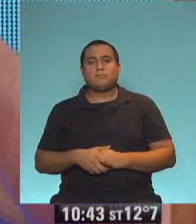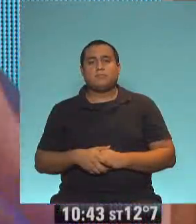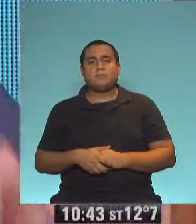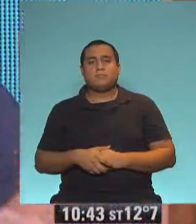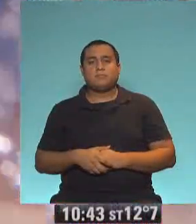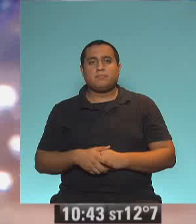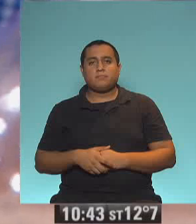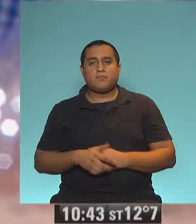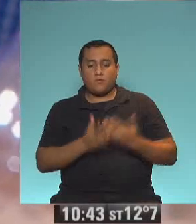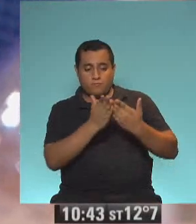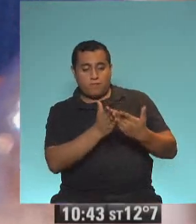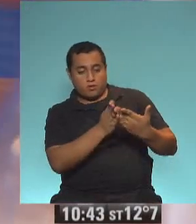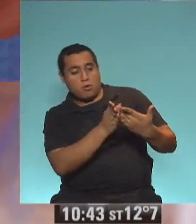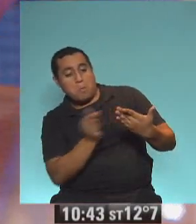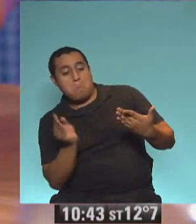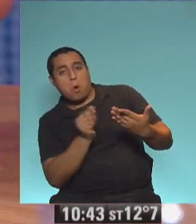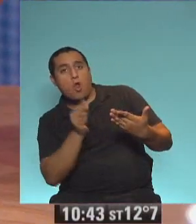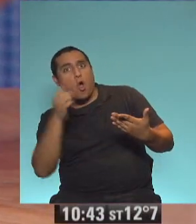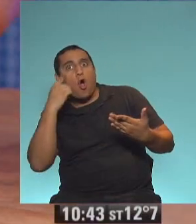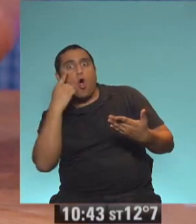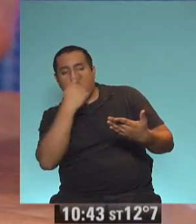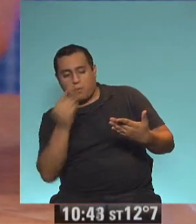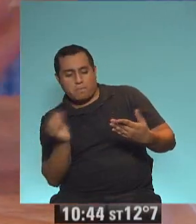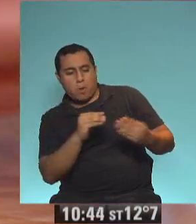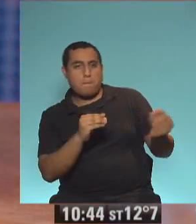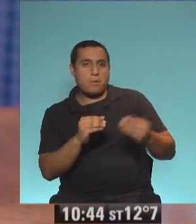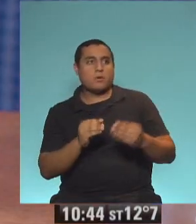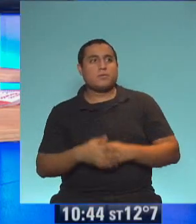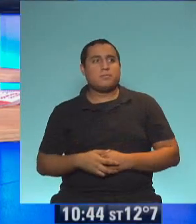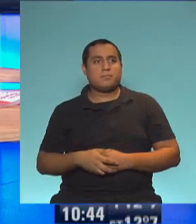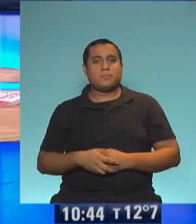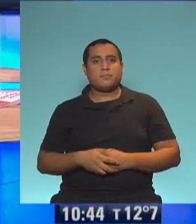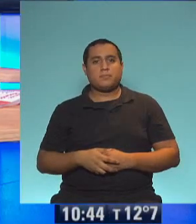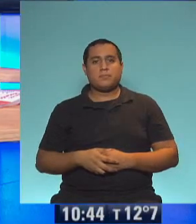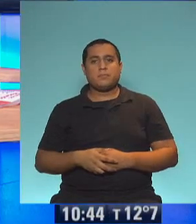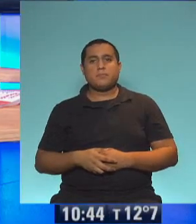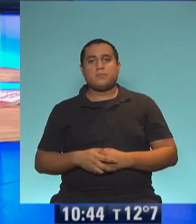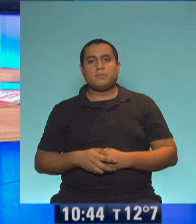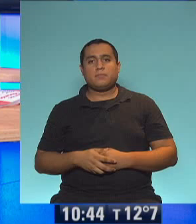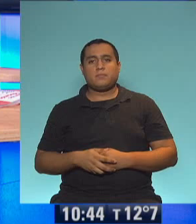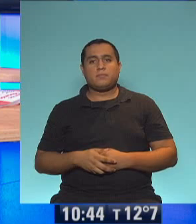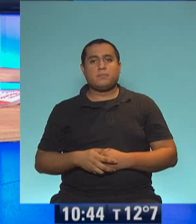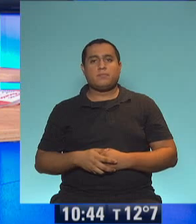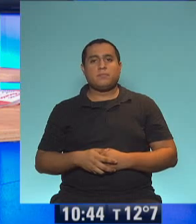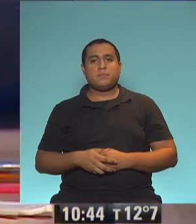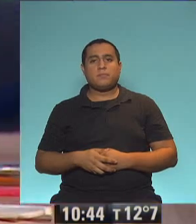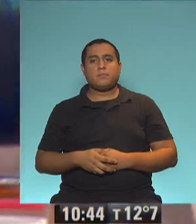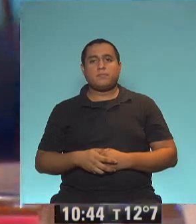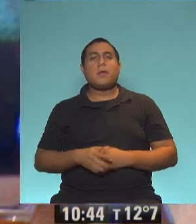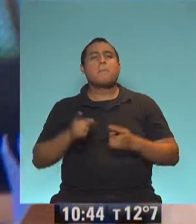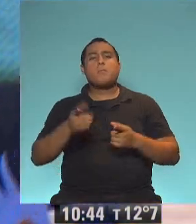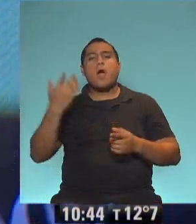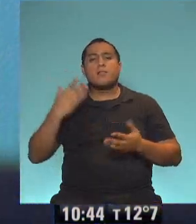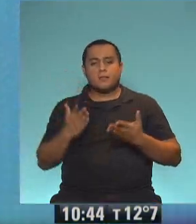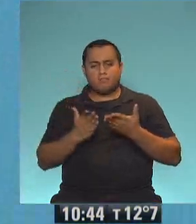Wow. Sí, es un barco con ojos. Como un mascarón de proa. Claro, es como el mascarón de proa. Que el mascarón de proa eran como unas esculturas,